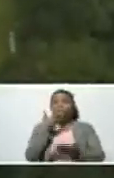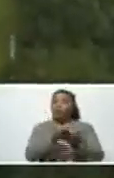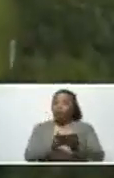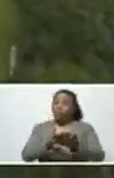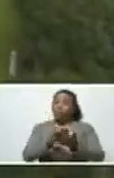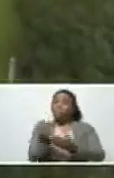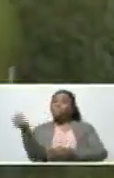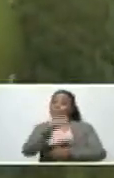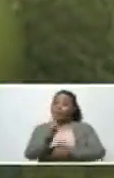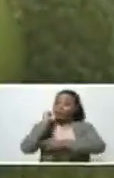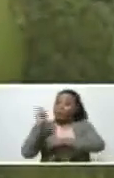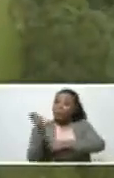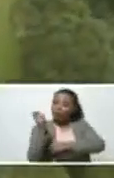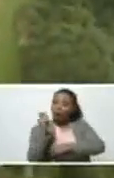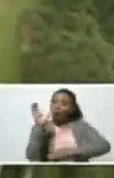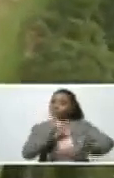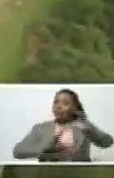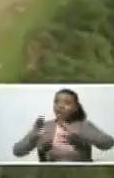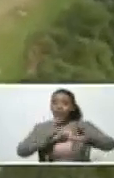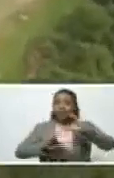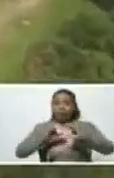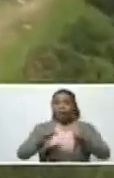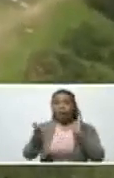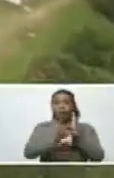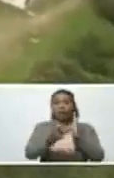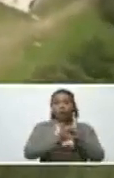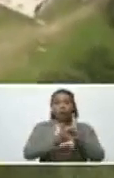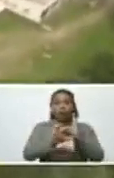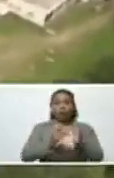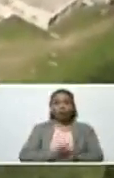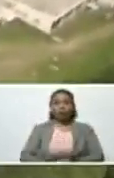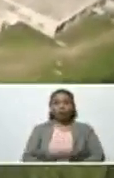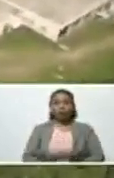mayor inversión para lo científico, para lo tecnológico.